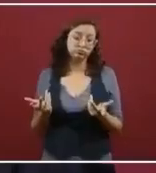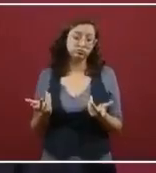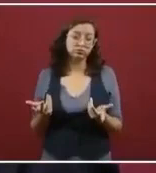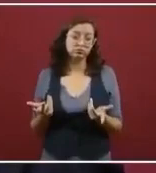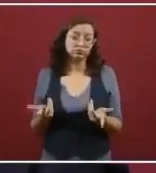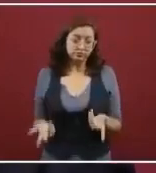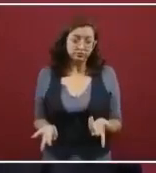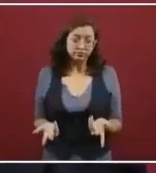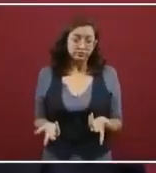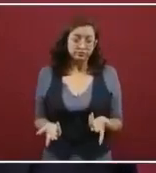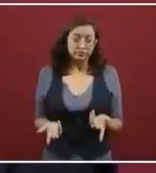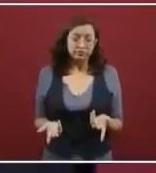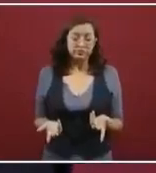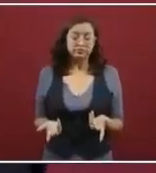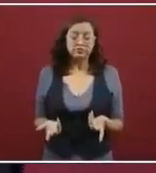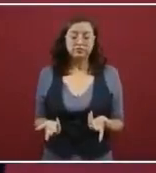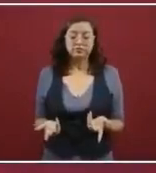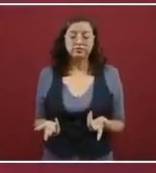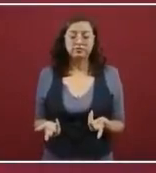en